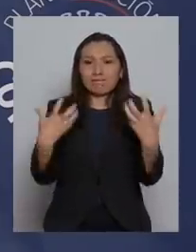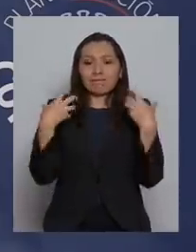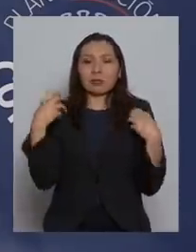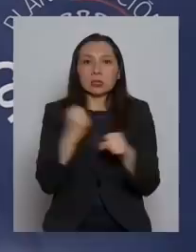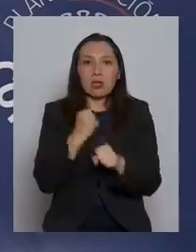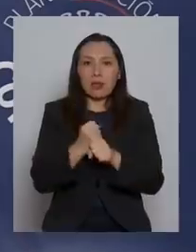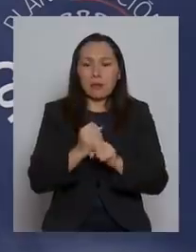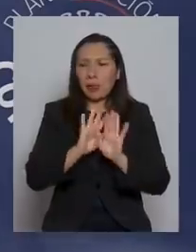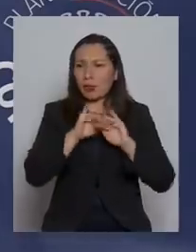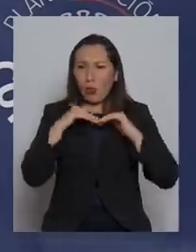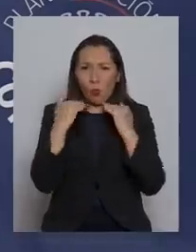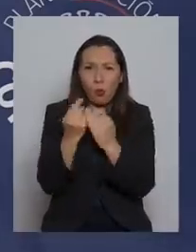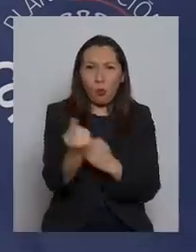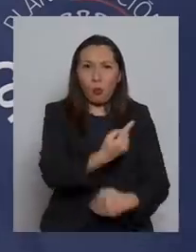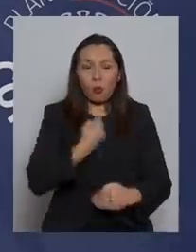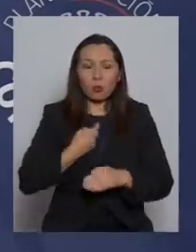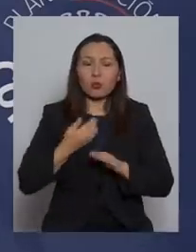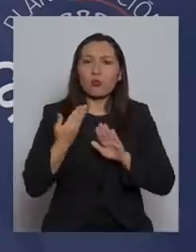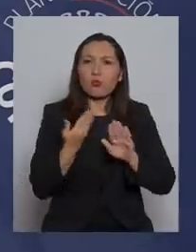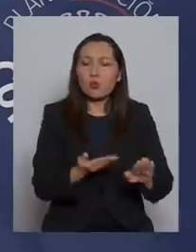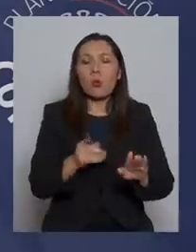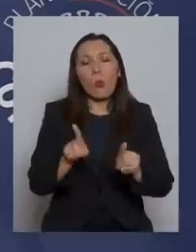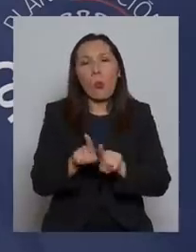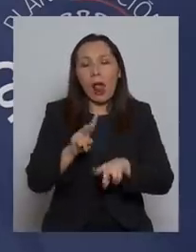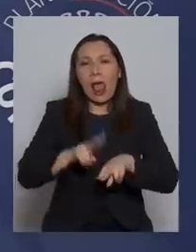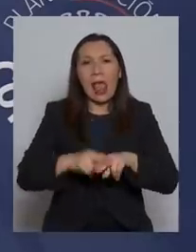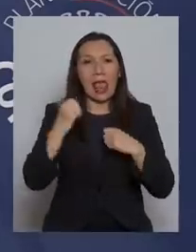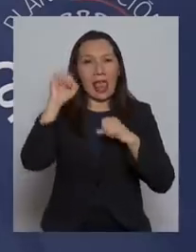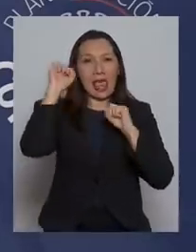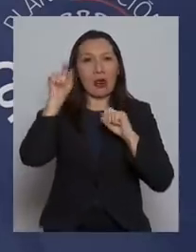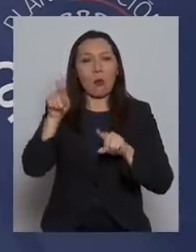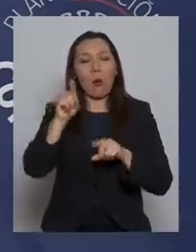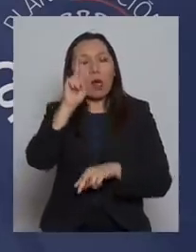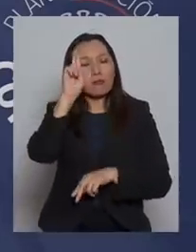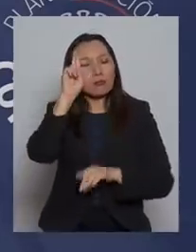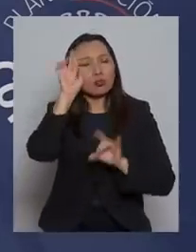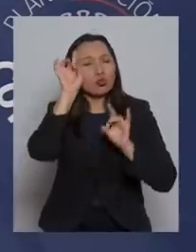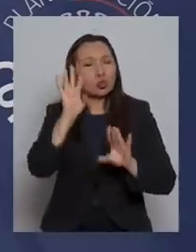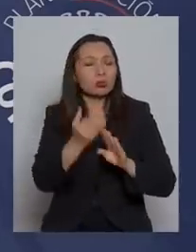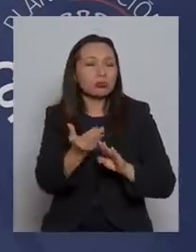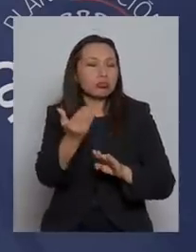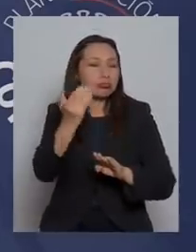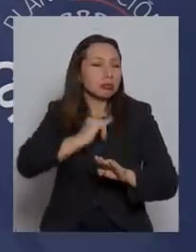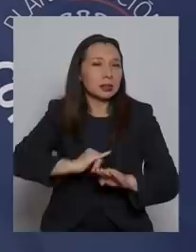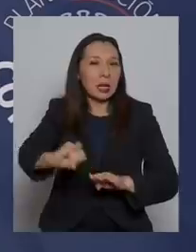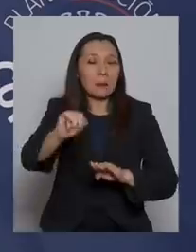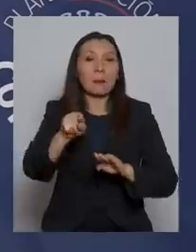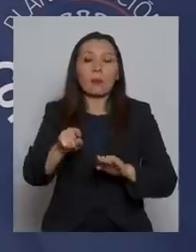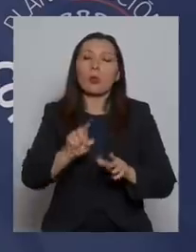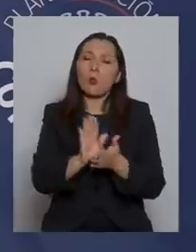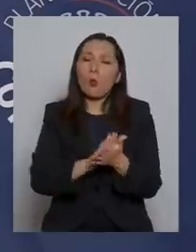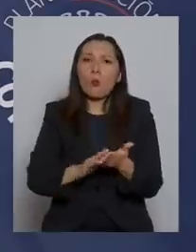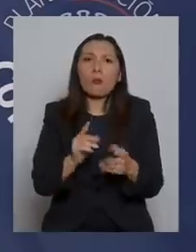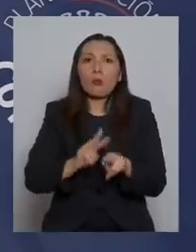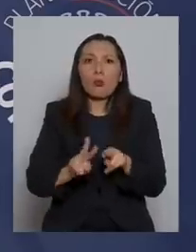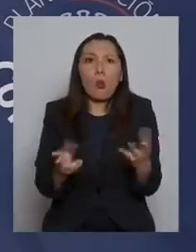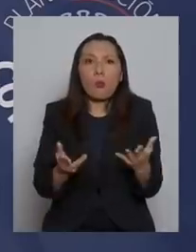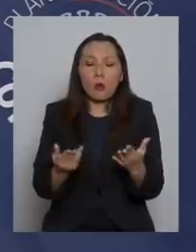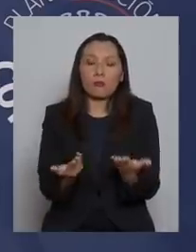todos nosotros es heroico, va a ser recordado. Y lo hacen levantándose